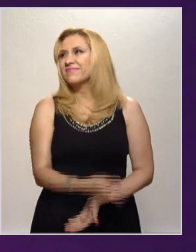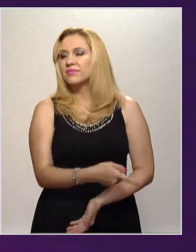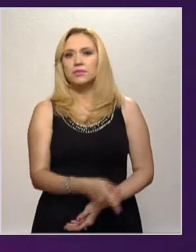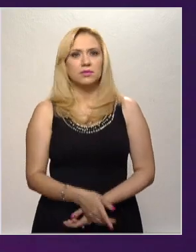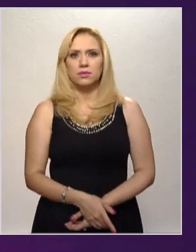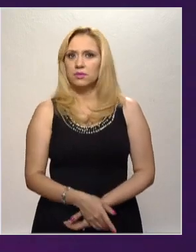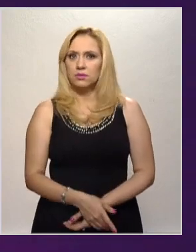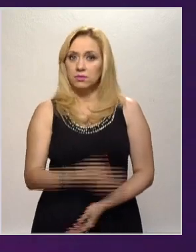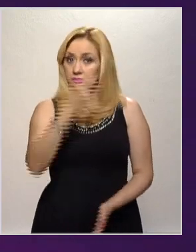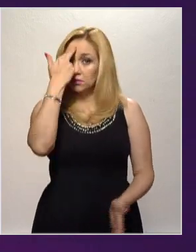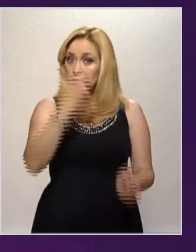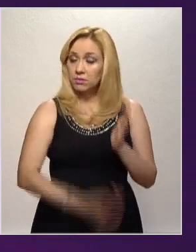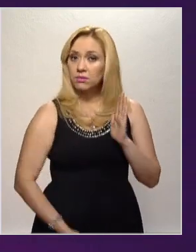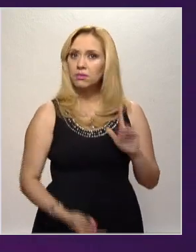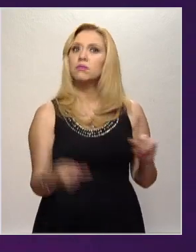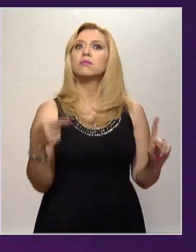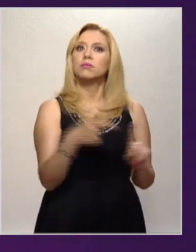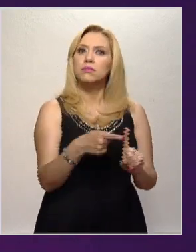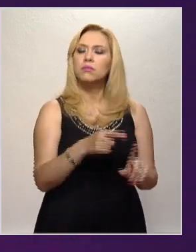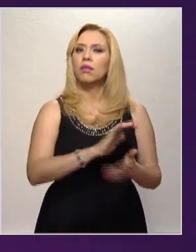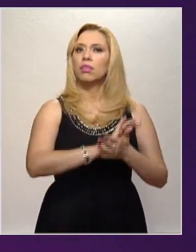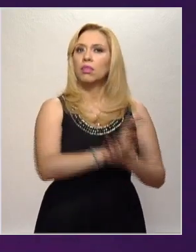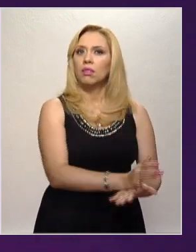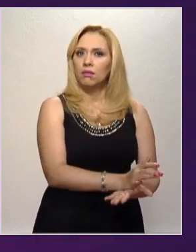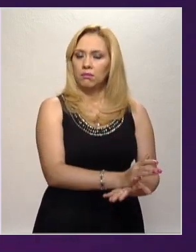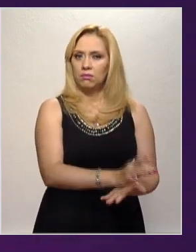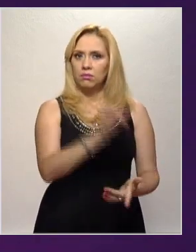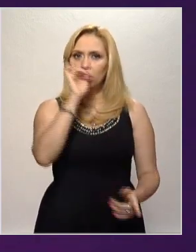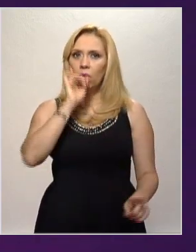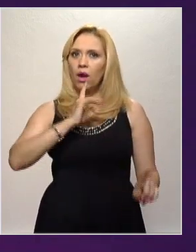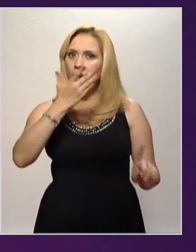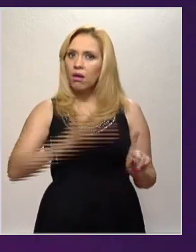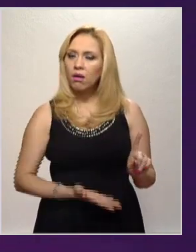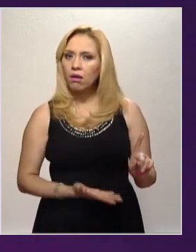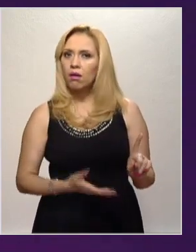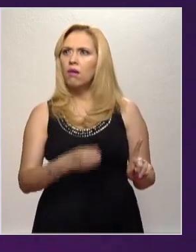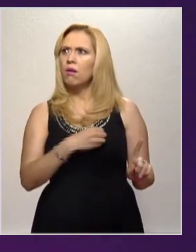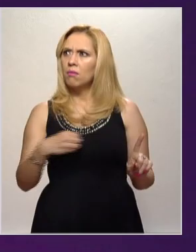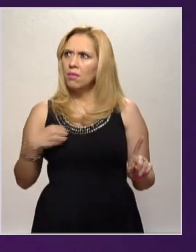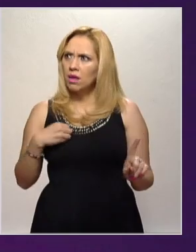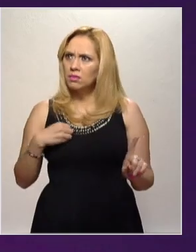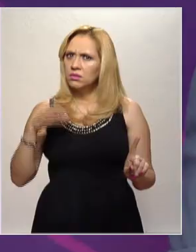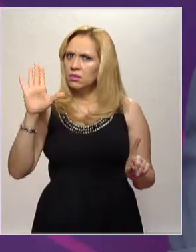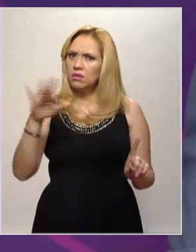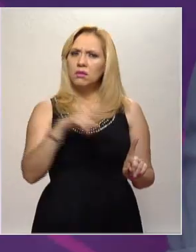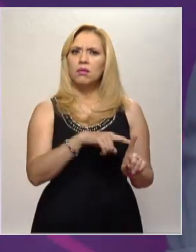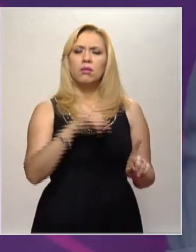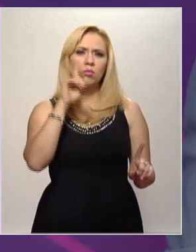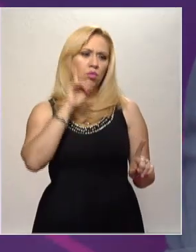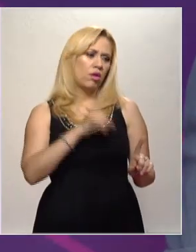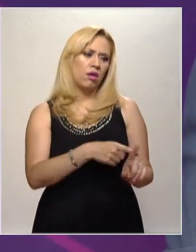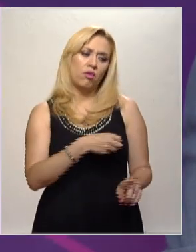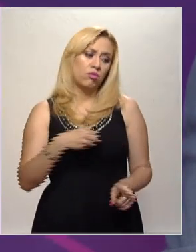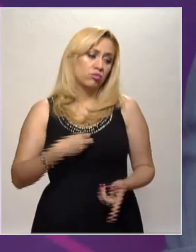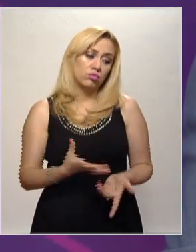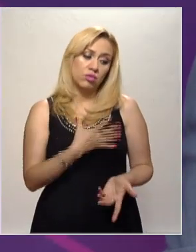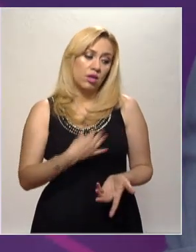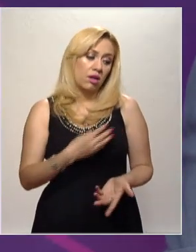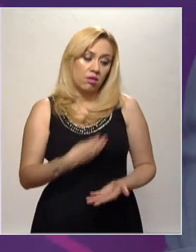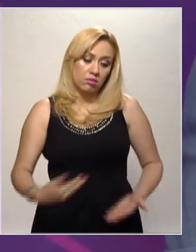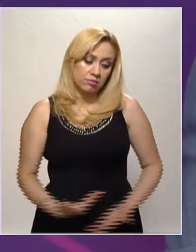una ofensa y es sexista. ¿Y por qué no es obligación de la mujer ser madre, ¿no? Aunque su